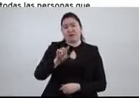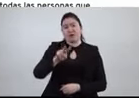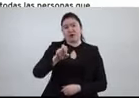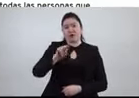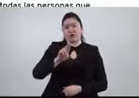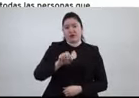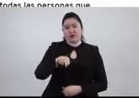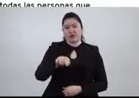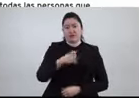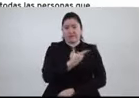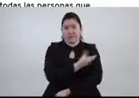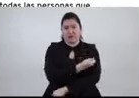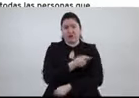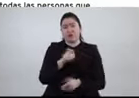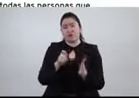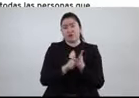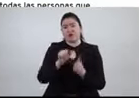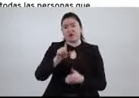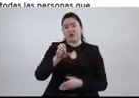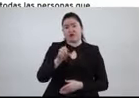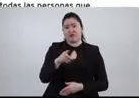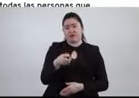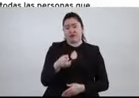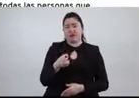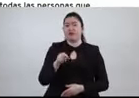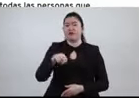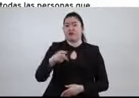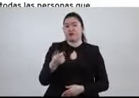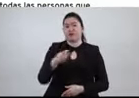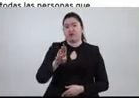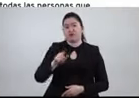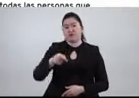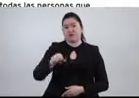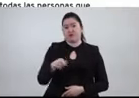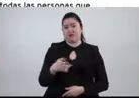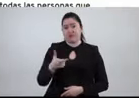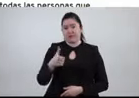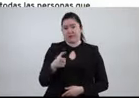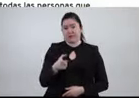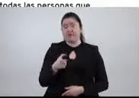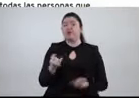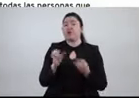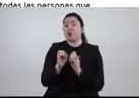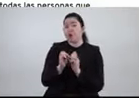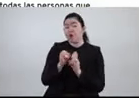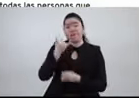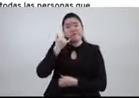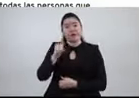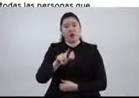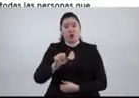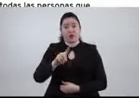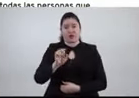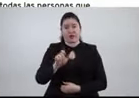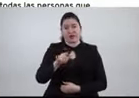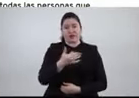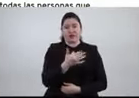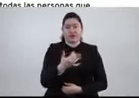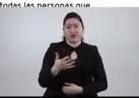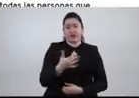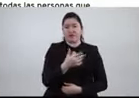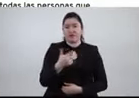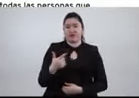vacunacion.cdmx.gob.mx o en la Locatel 55 56 58 11 11.